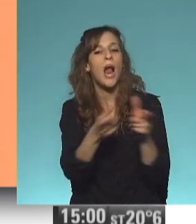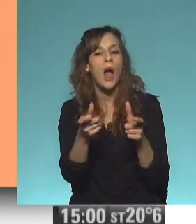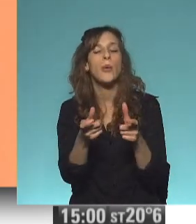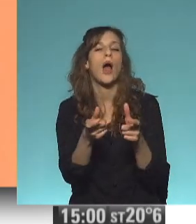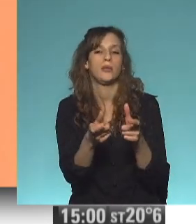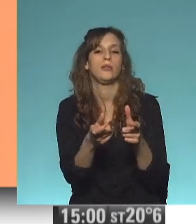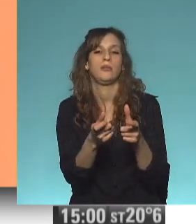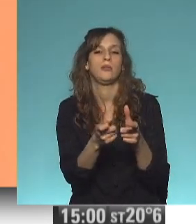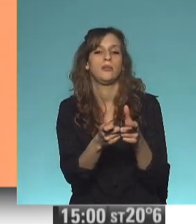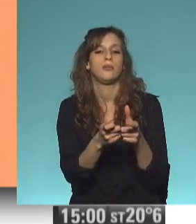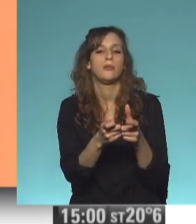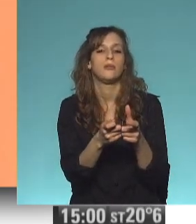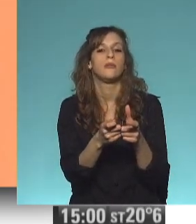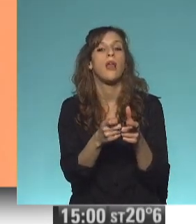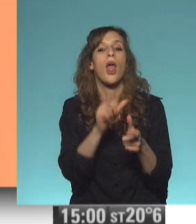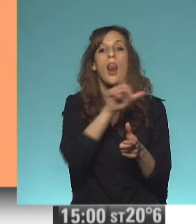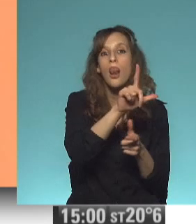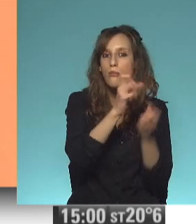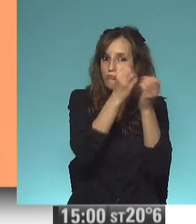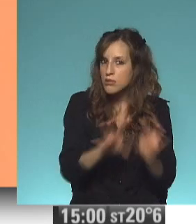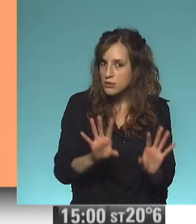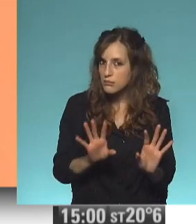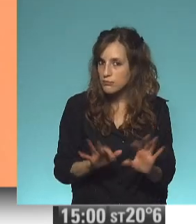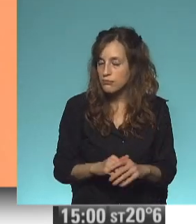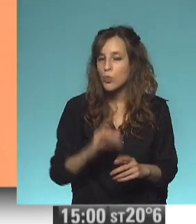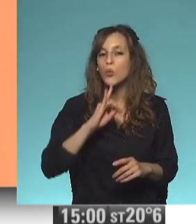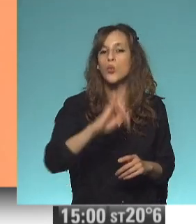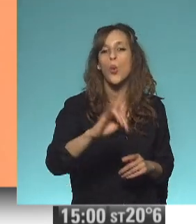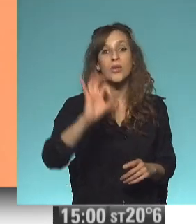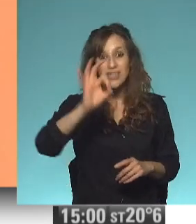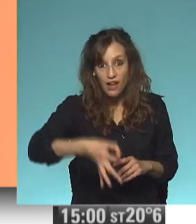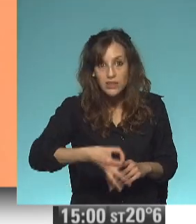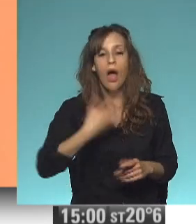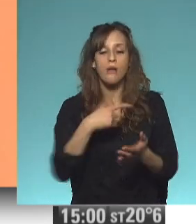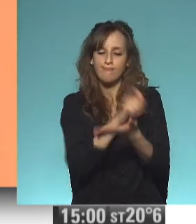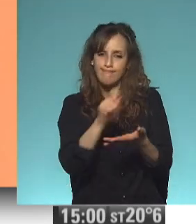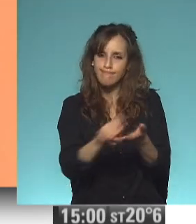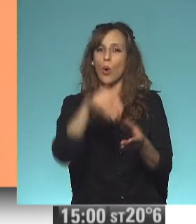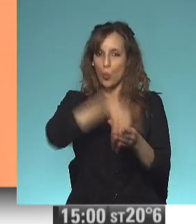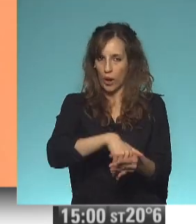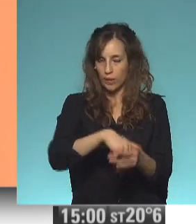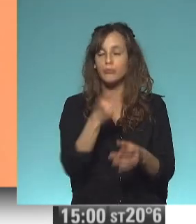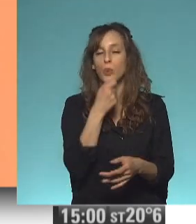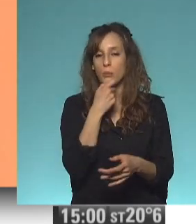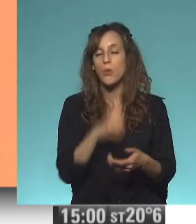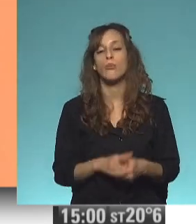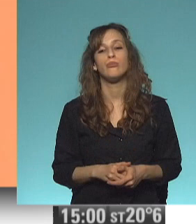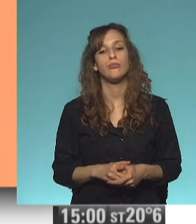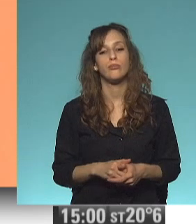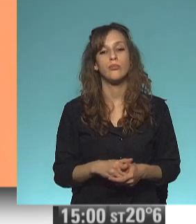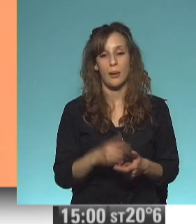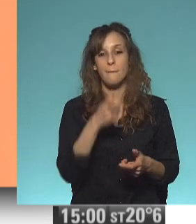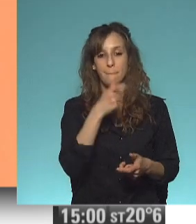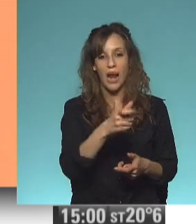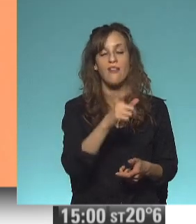lobo. Permiso, me cruzo. ¿Pase? Ahí está. Palabras que empiecen como lobo. Ahí por ejemplo... ahí tenemos, por ejemplo... Ah, no. Ahí